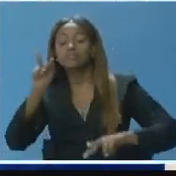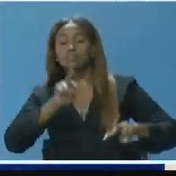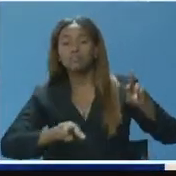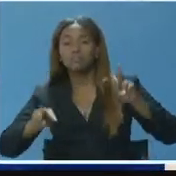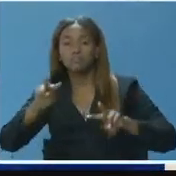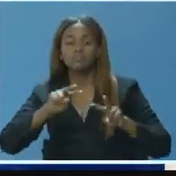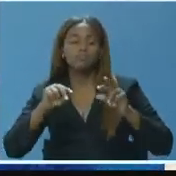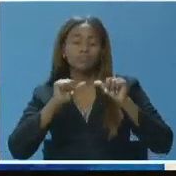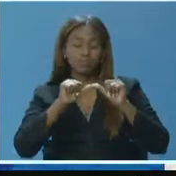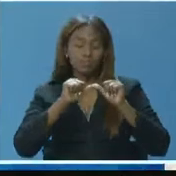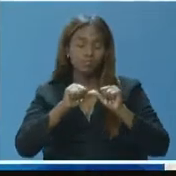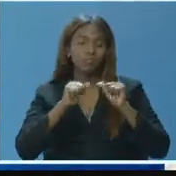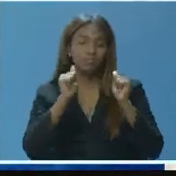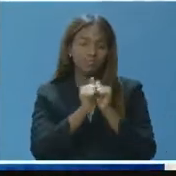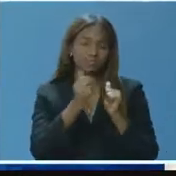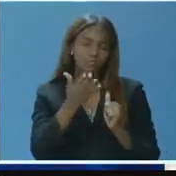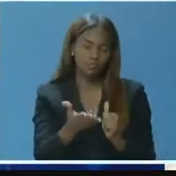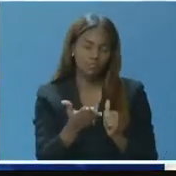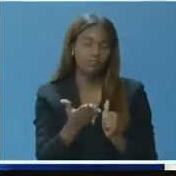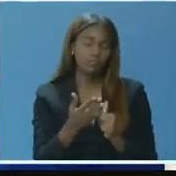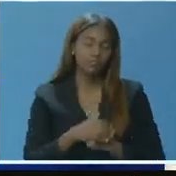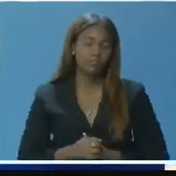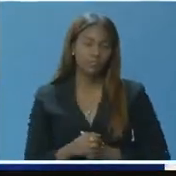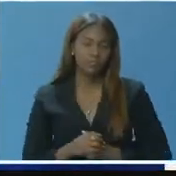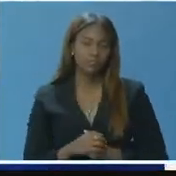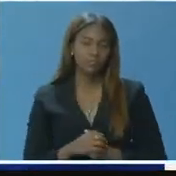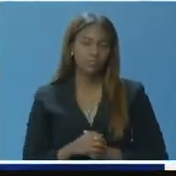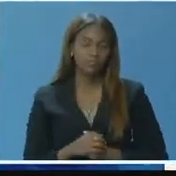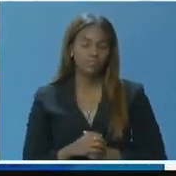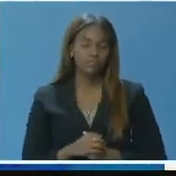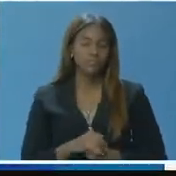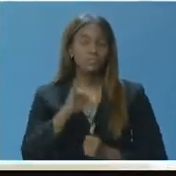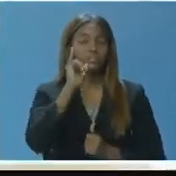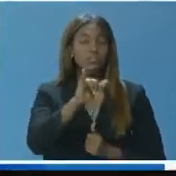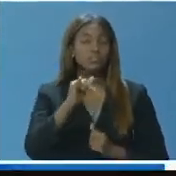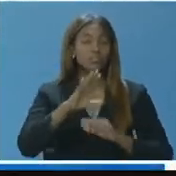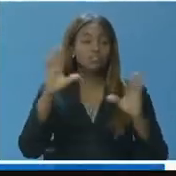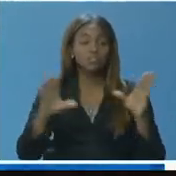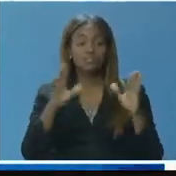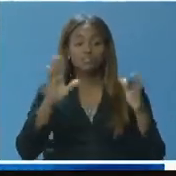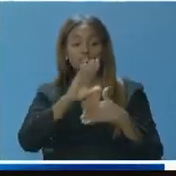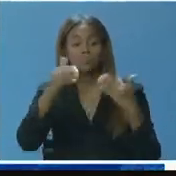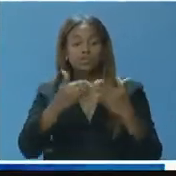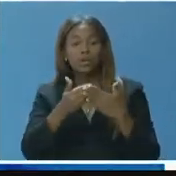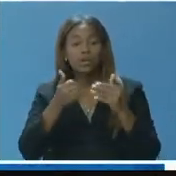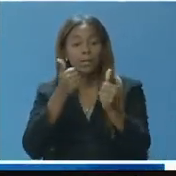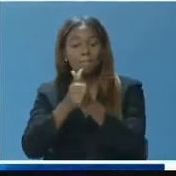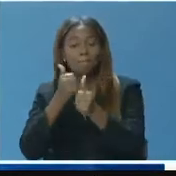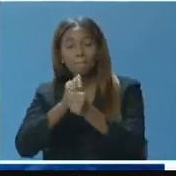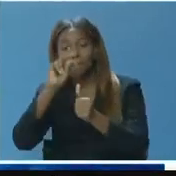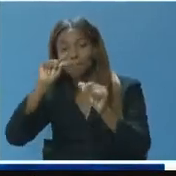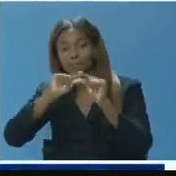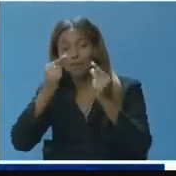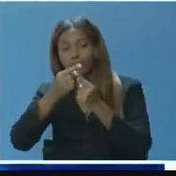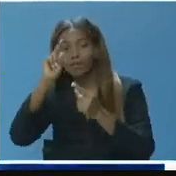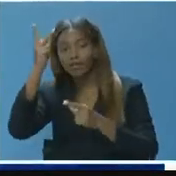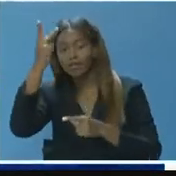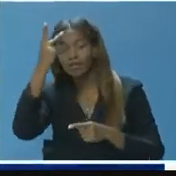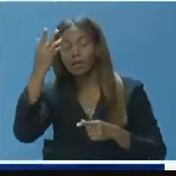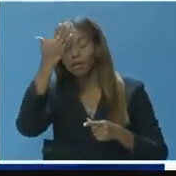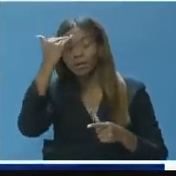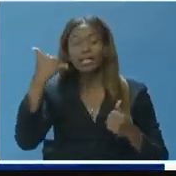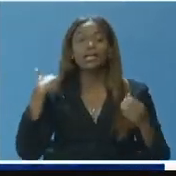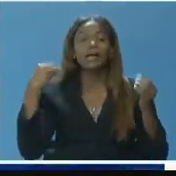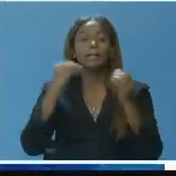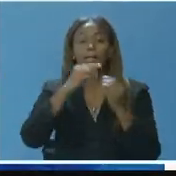su ejercicio sea transparentado, en esa medida se fortalecen los mismos partidos porque llevan más credibilidad